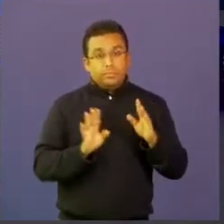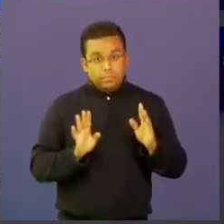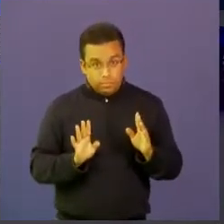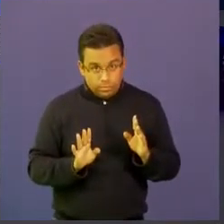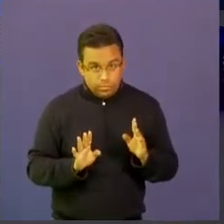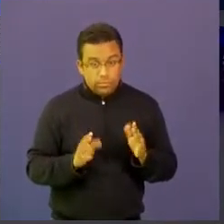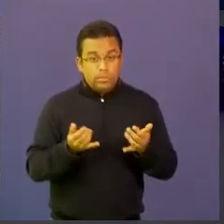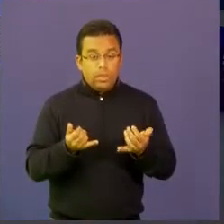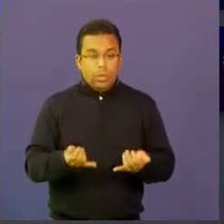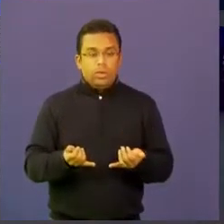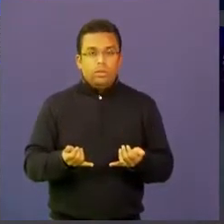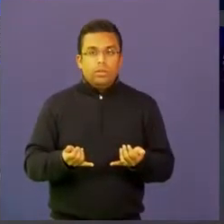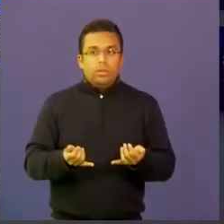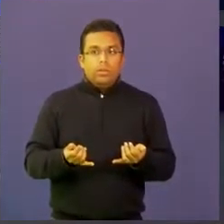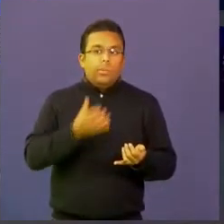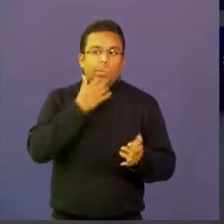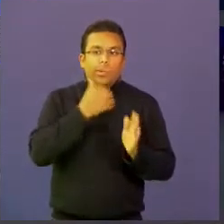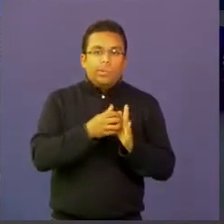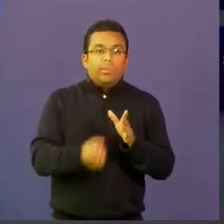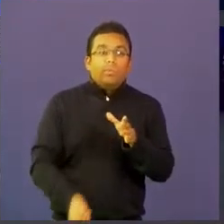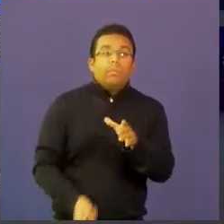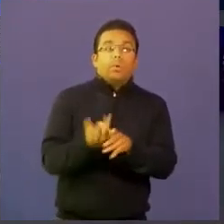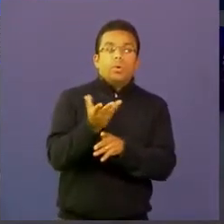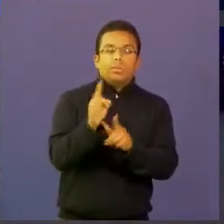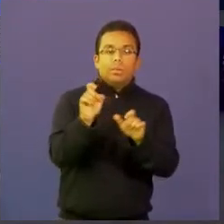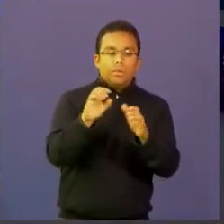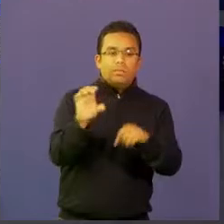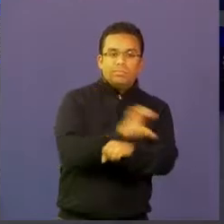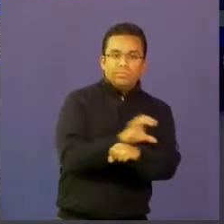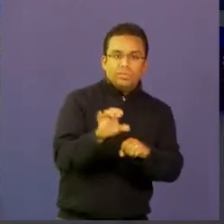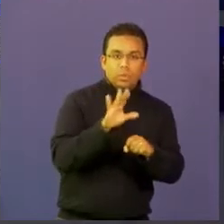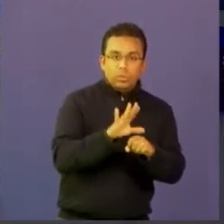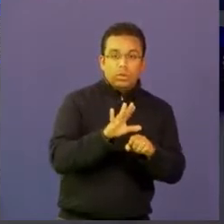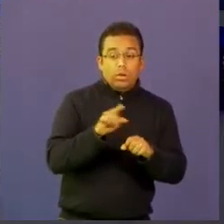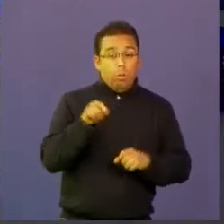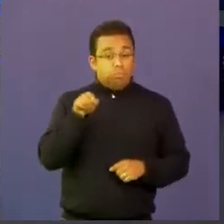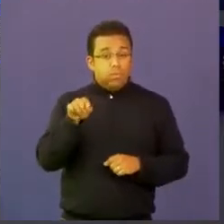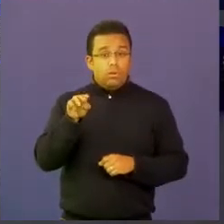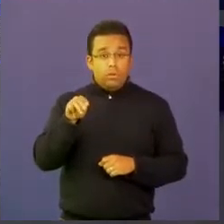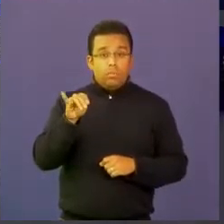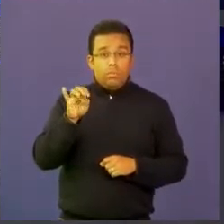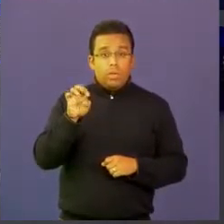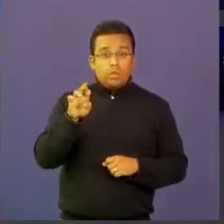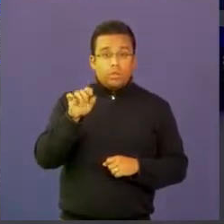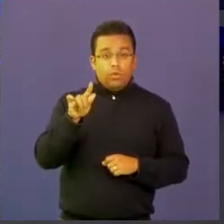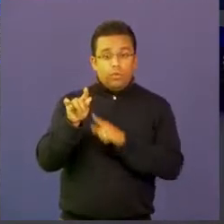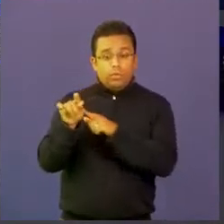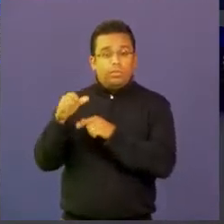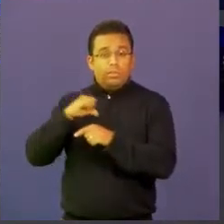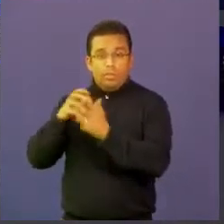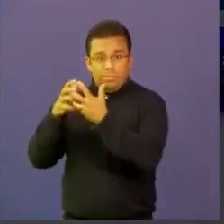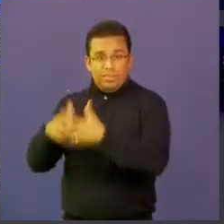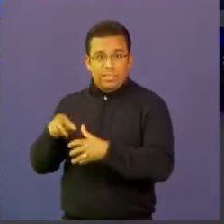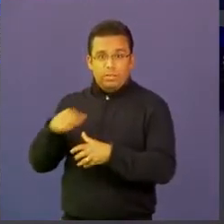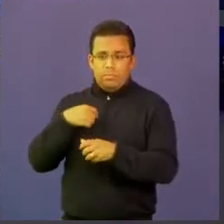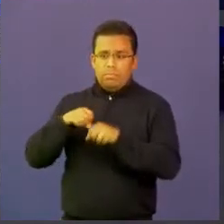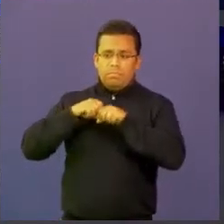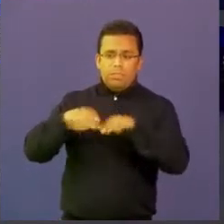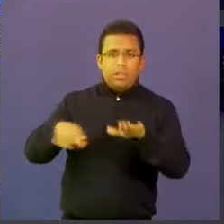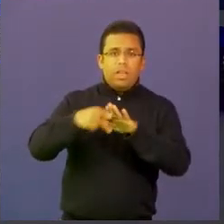hablando de productividad o fimática pues Microsoft tiene casi todas sus herramientas de